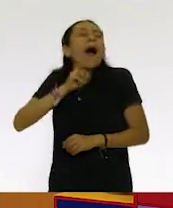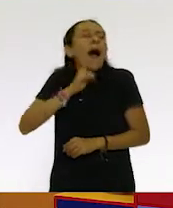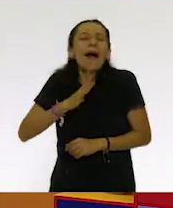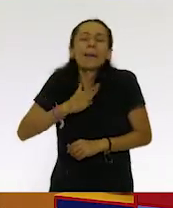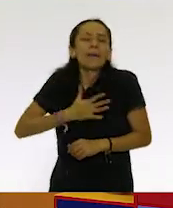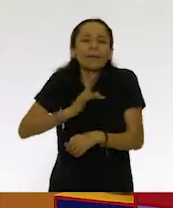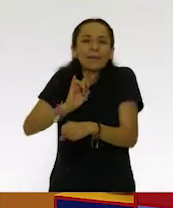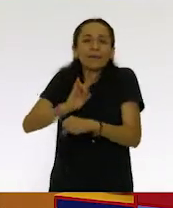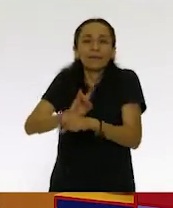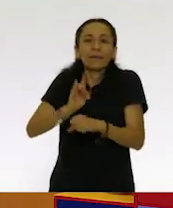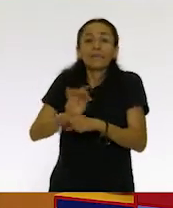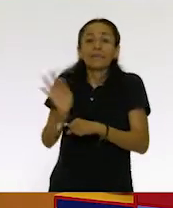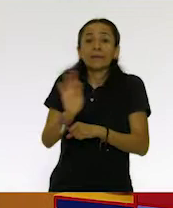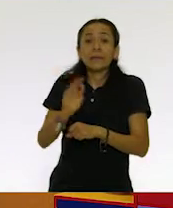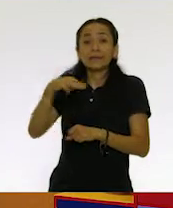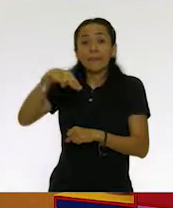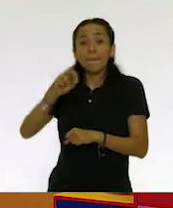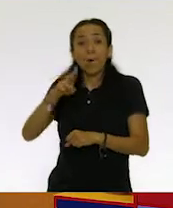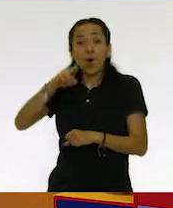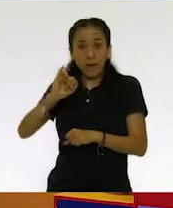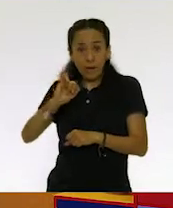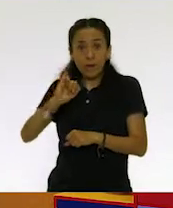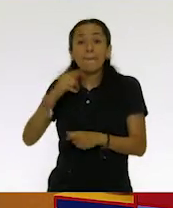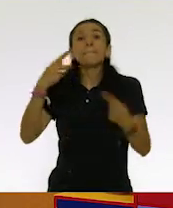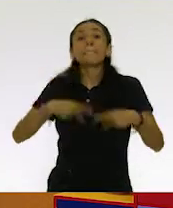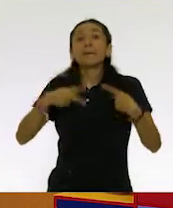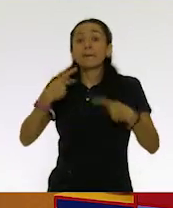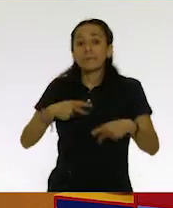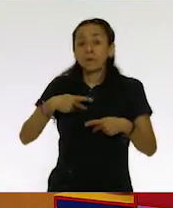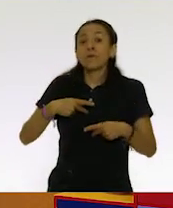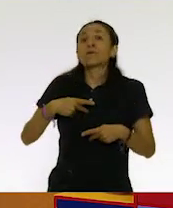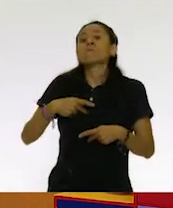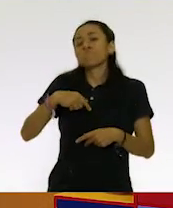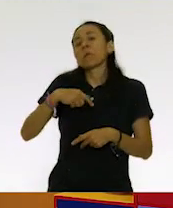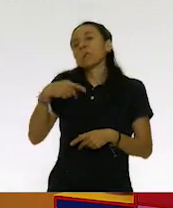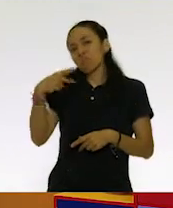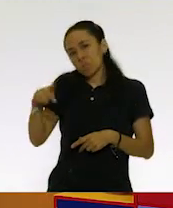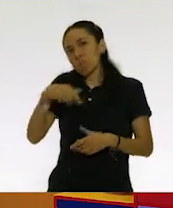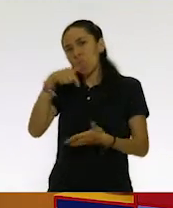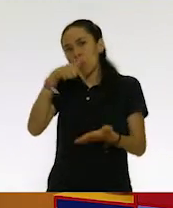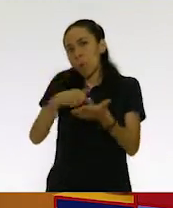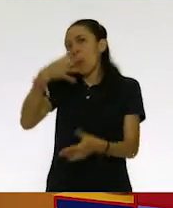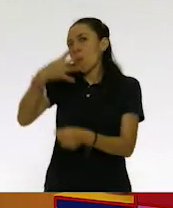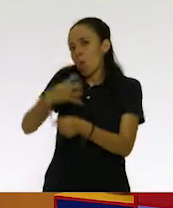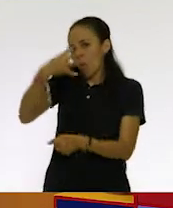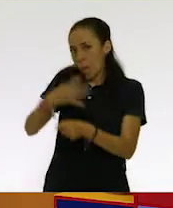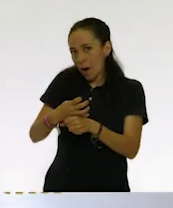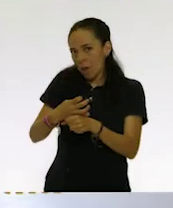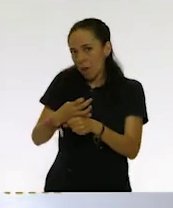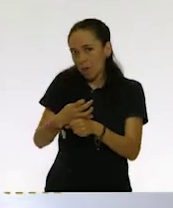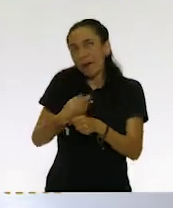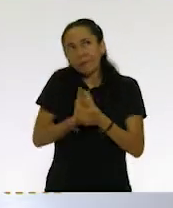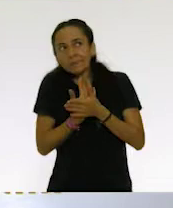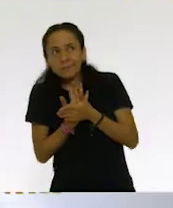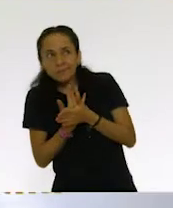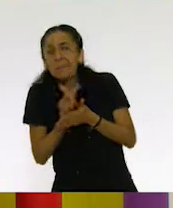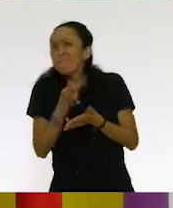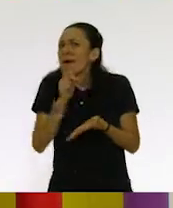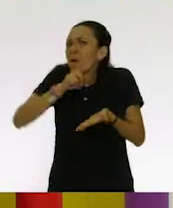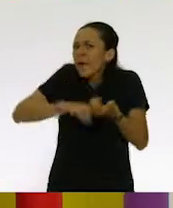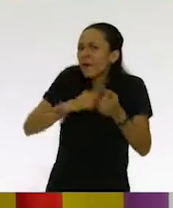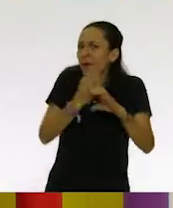esperando el autobús? Pero en el autobús vinieran 8 lugares disponibles.